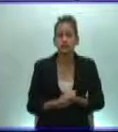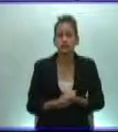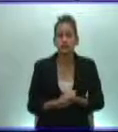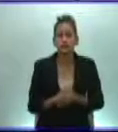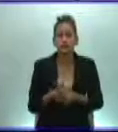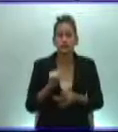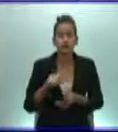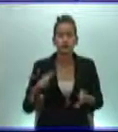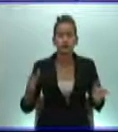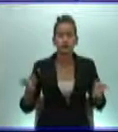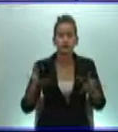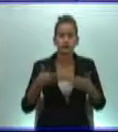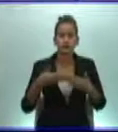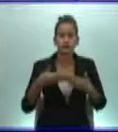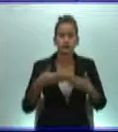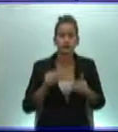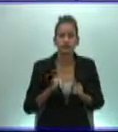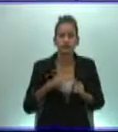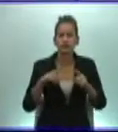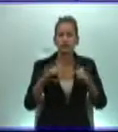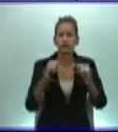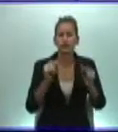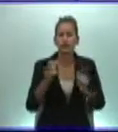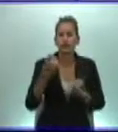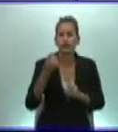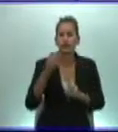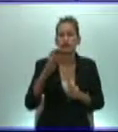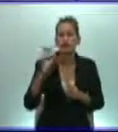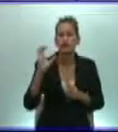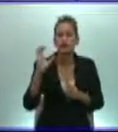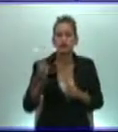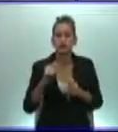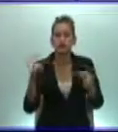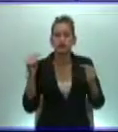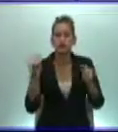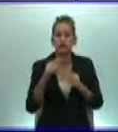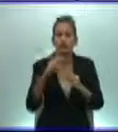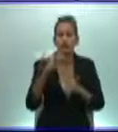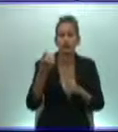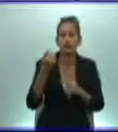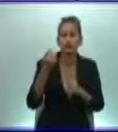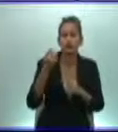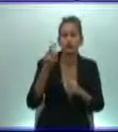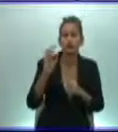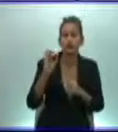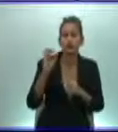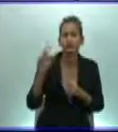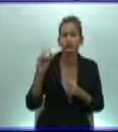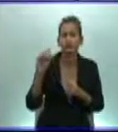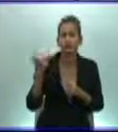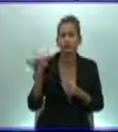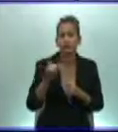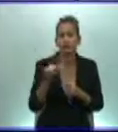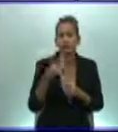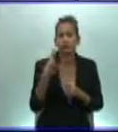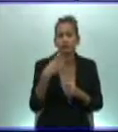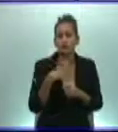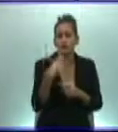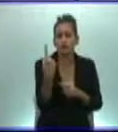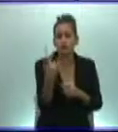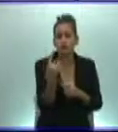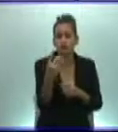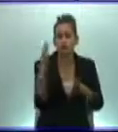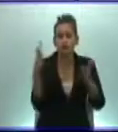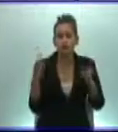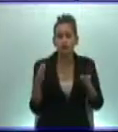Concluimos entonces que el triángulo ABC y el triángulo AOD son iguales por tener un lado y sus